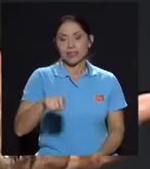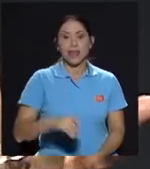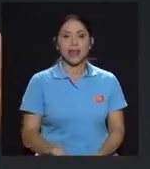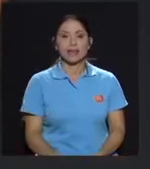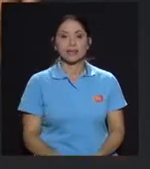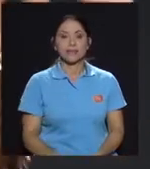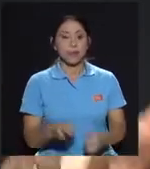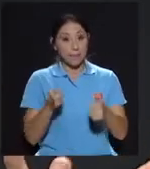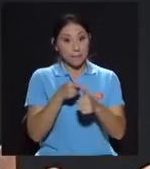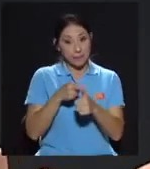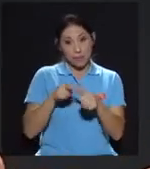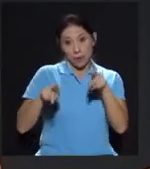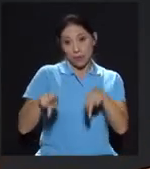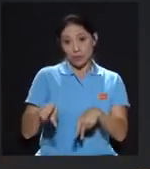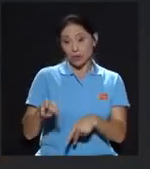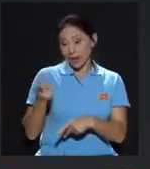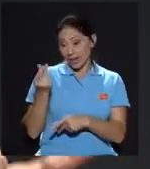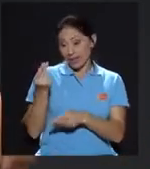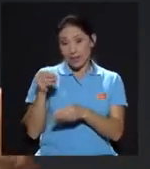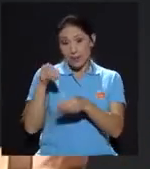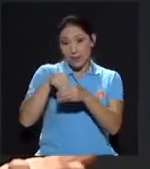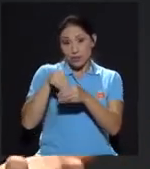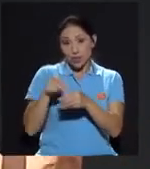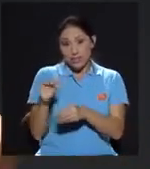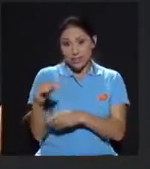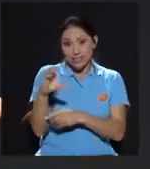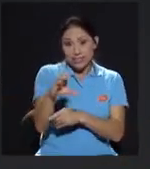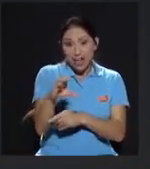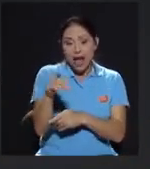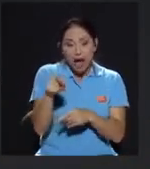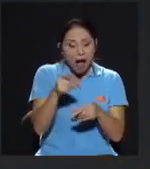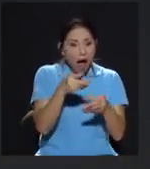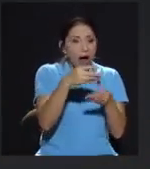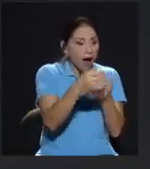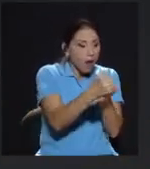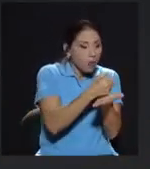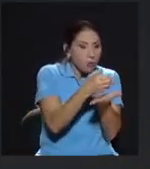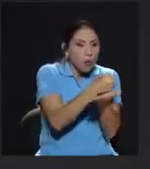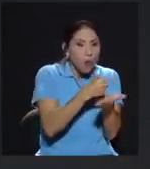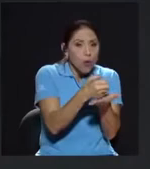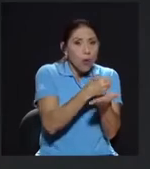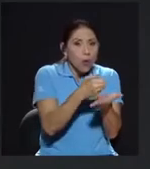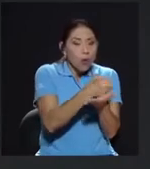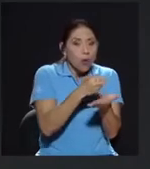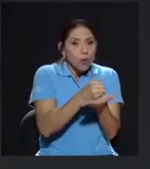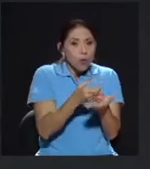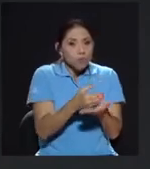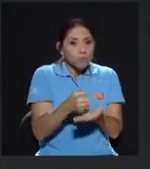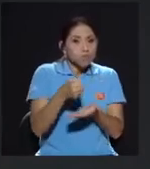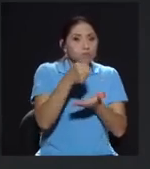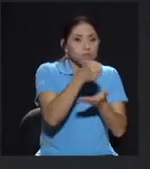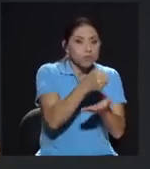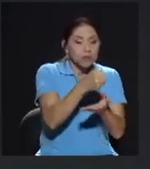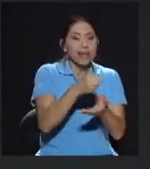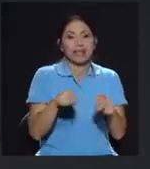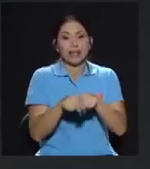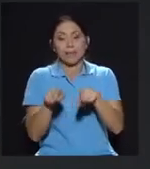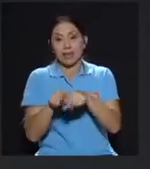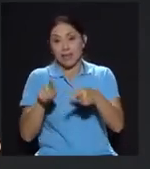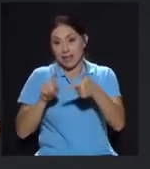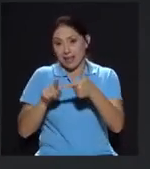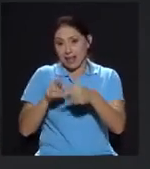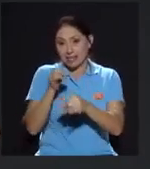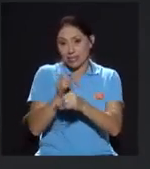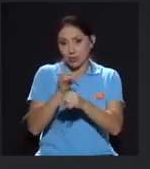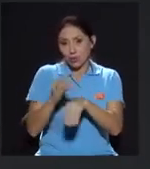un lado el inversionista ganando los beneficios que se le prometieron y por otro lado el que presta el servicio oa ese servicio que